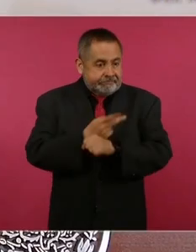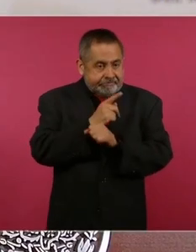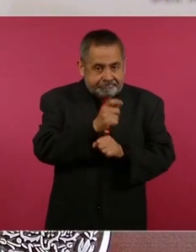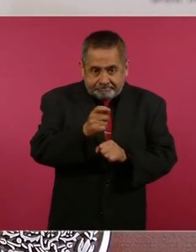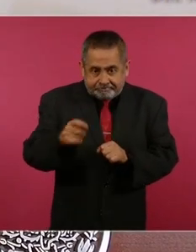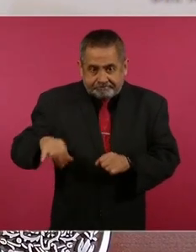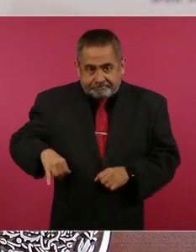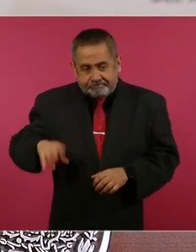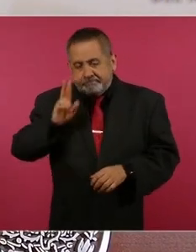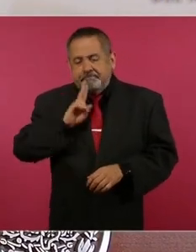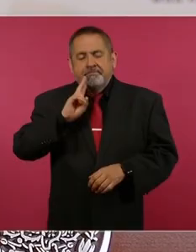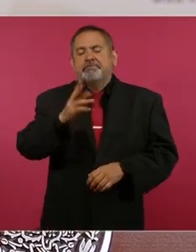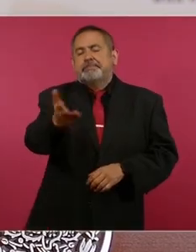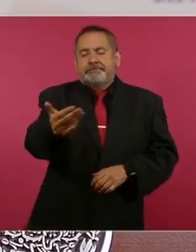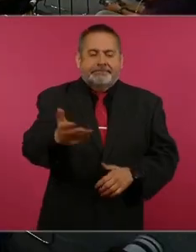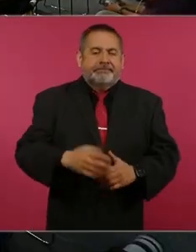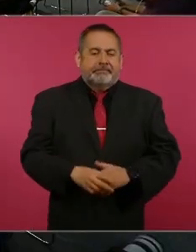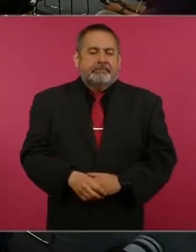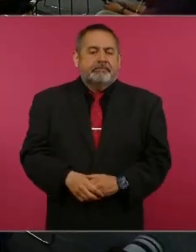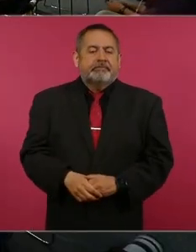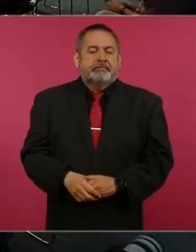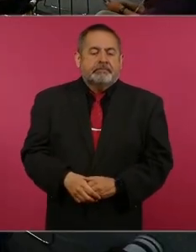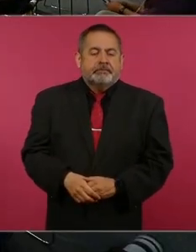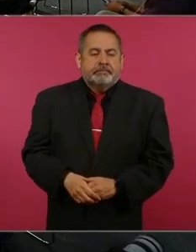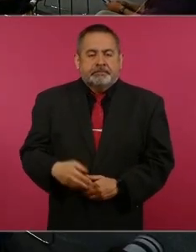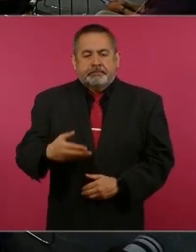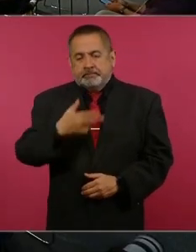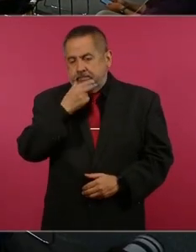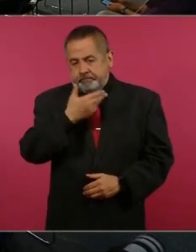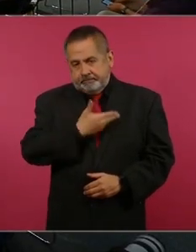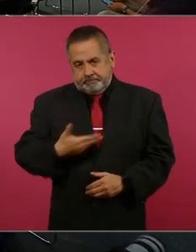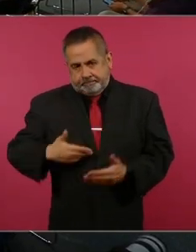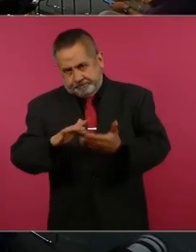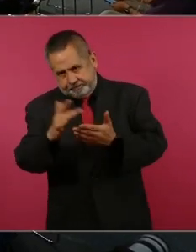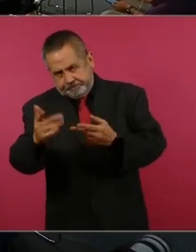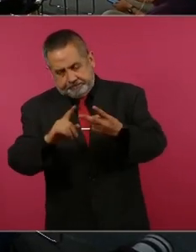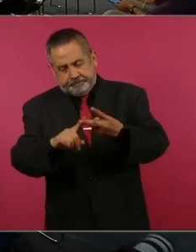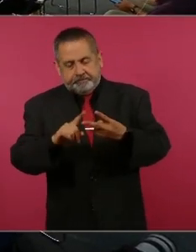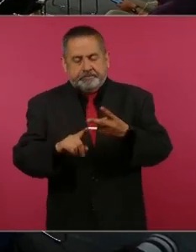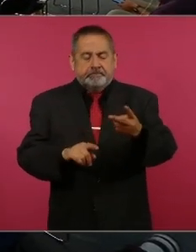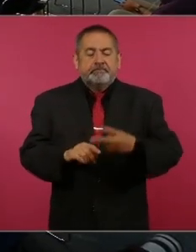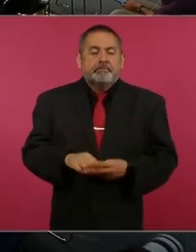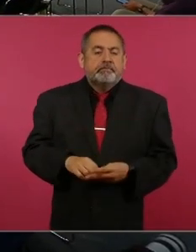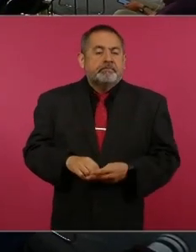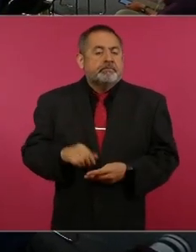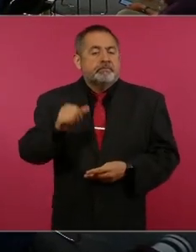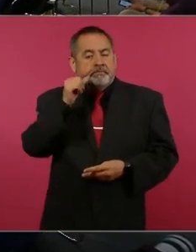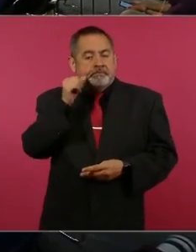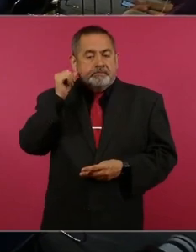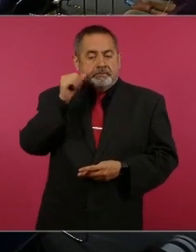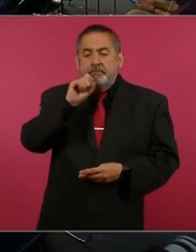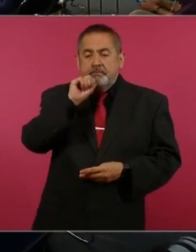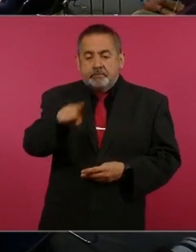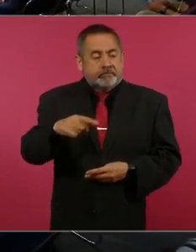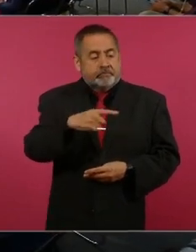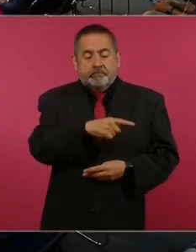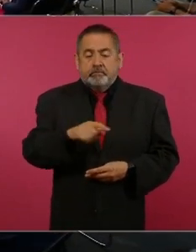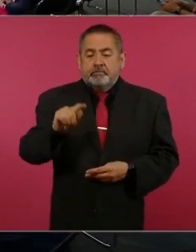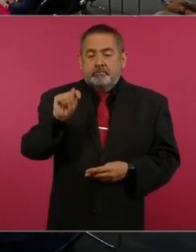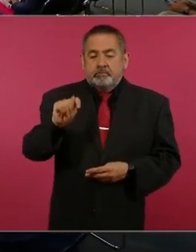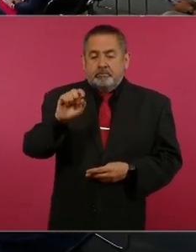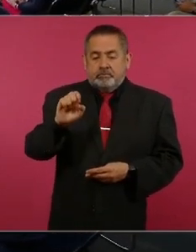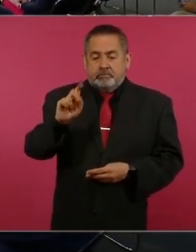sucediendo. Vamos a ver en qué termina. Gracias, presidente. En estos mismos temas, el día de ayer, el Tribunal Electoral